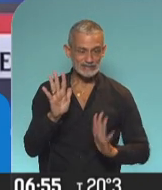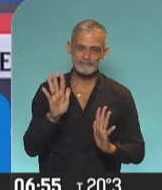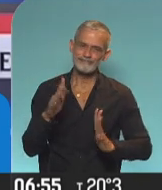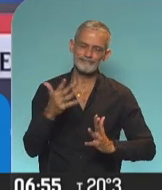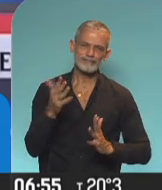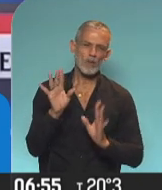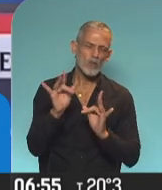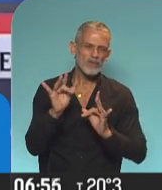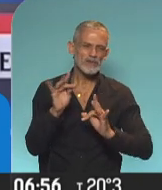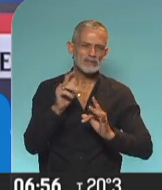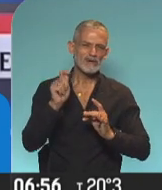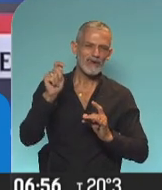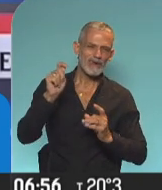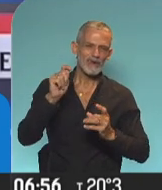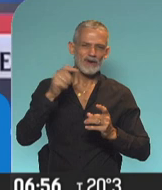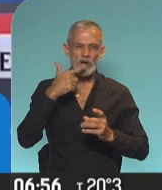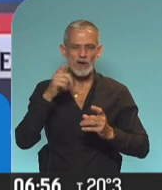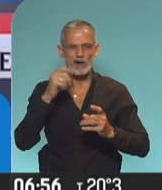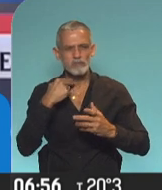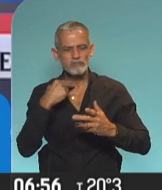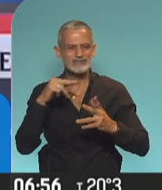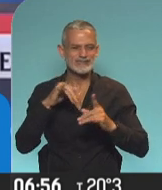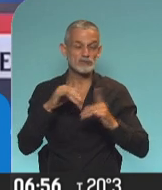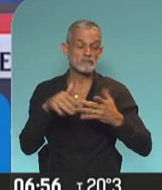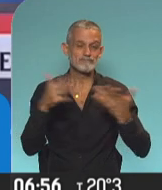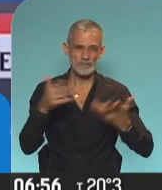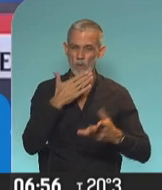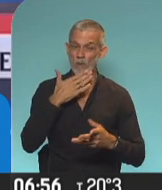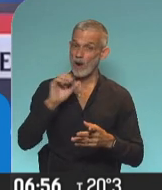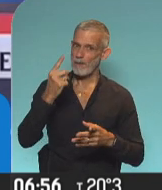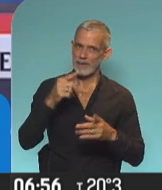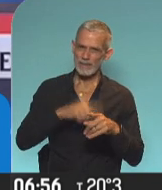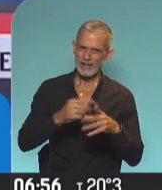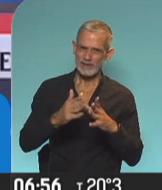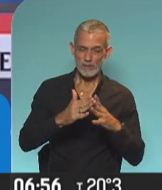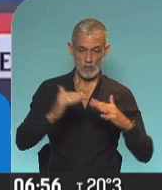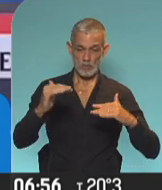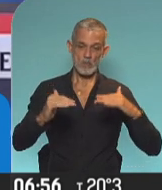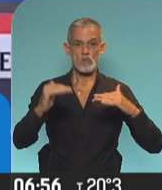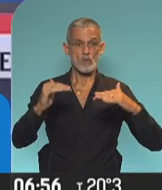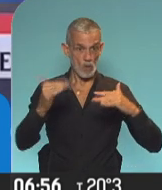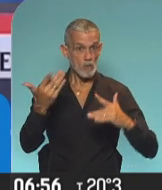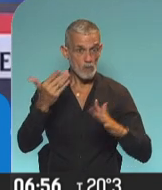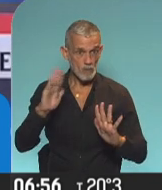en todo lo que tiene que ver, ¿no? Boca, en el primer tiempo, creo que lo superó, lo